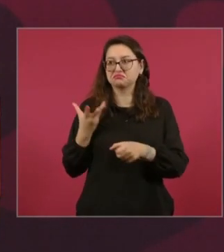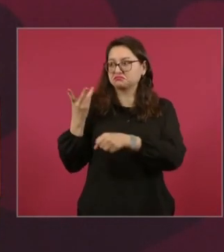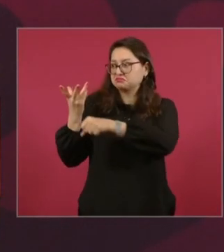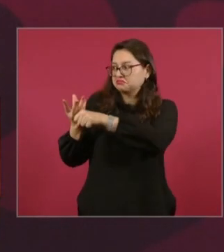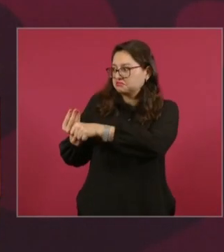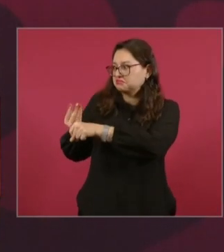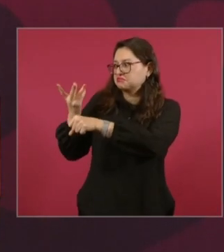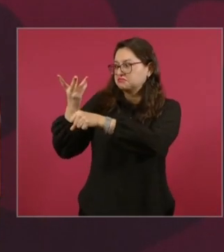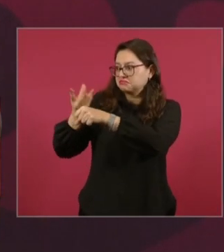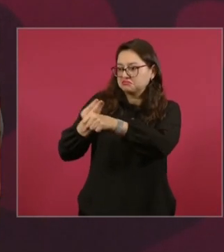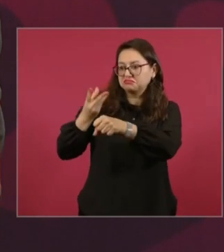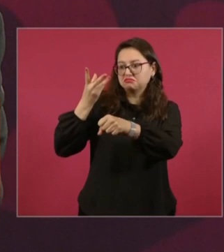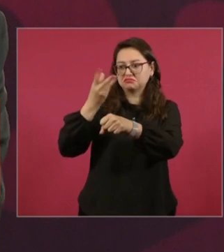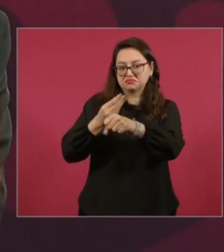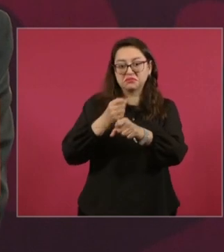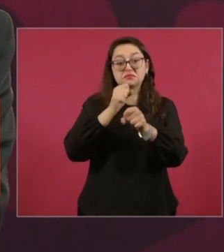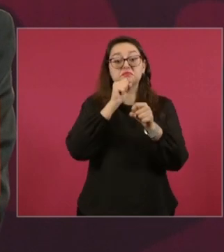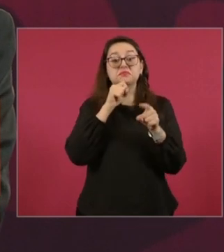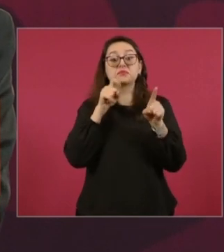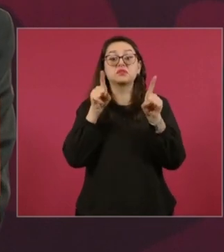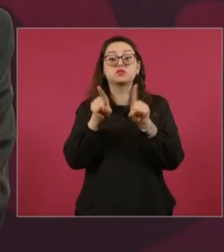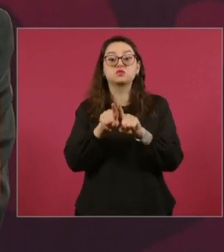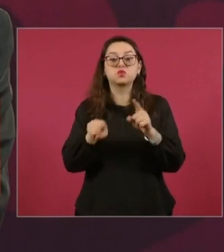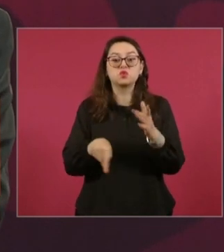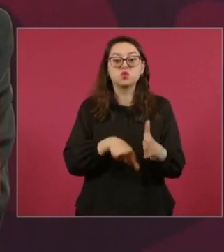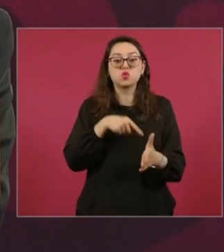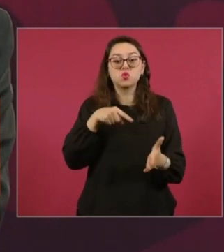restaurado los centros históricos.